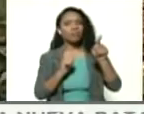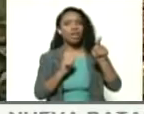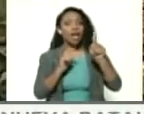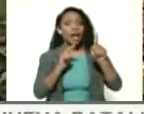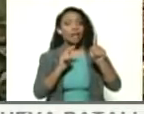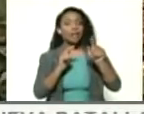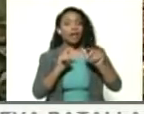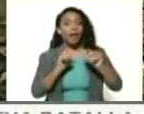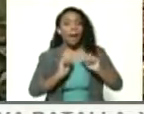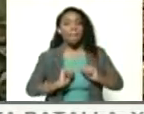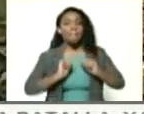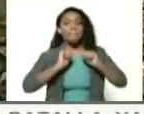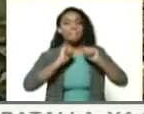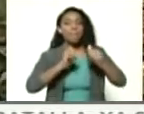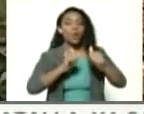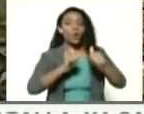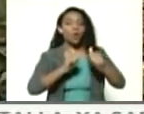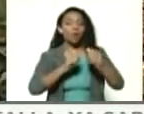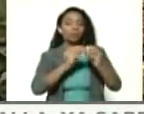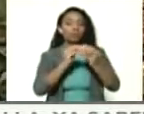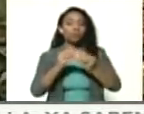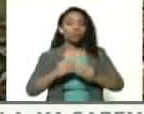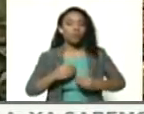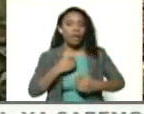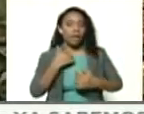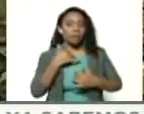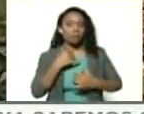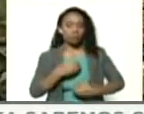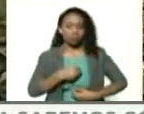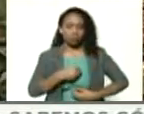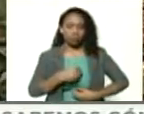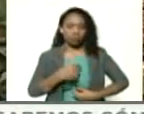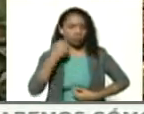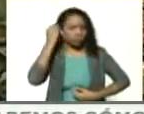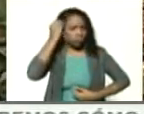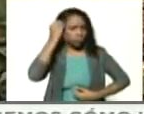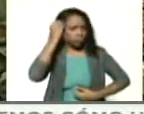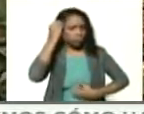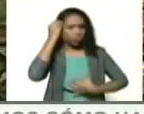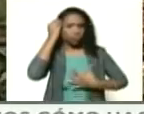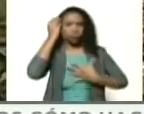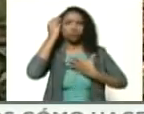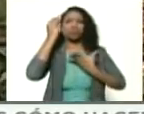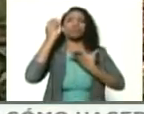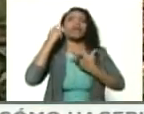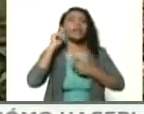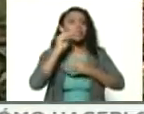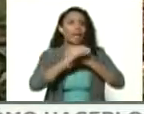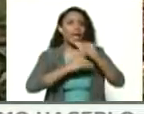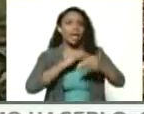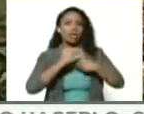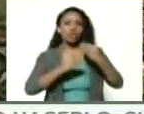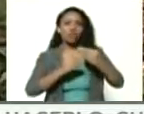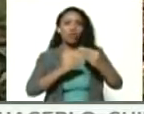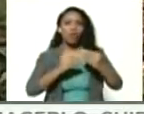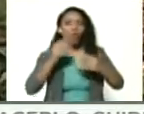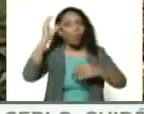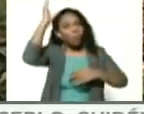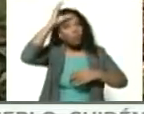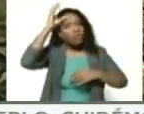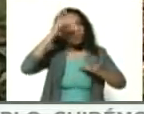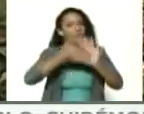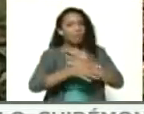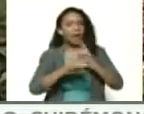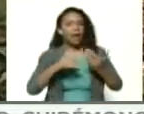surgió, germinó pues la Revolución de Abril, y germinó precisamente sobre la doctrina de la